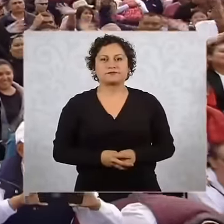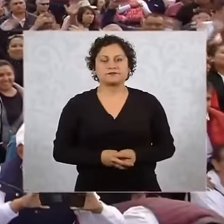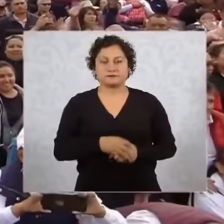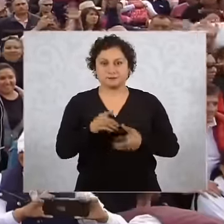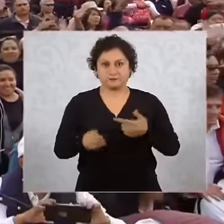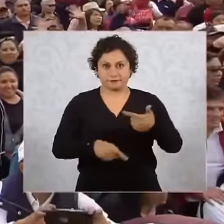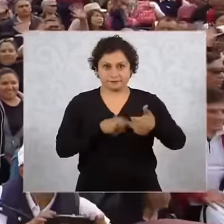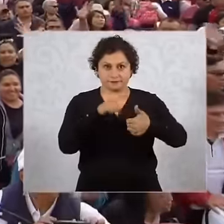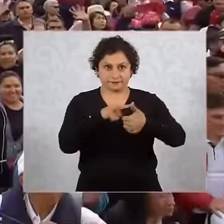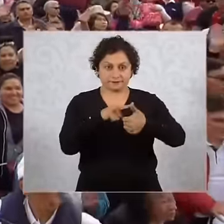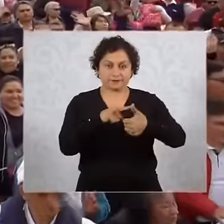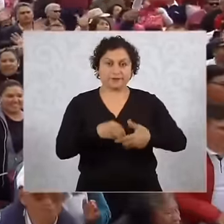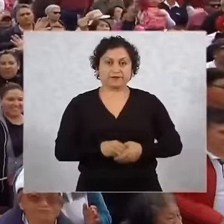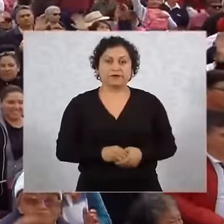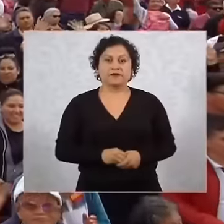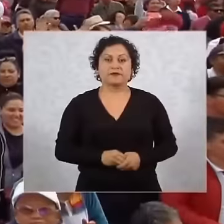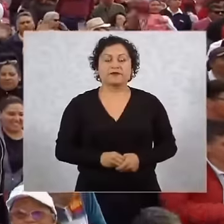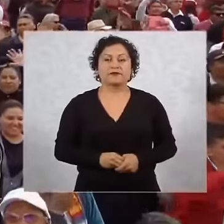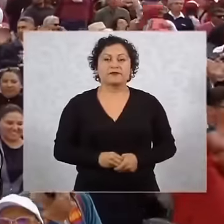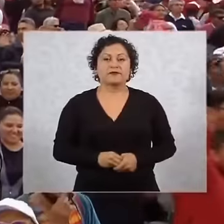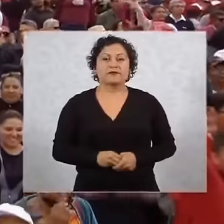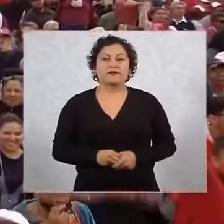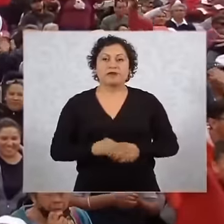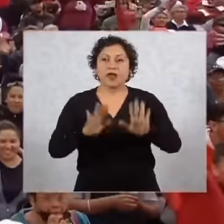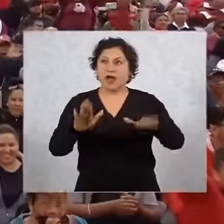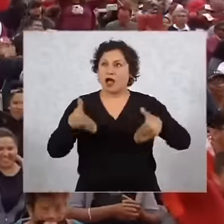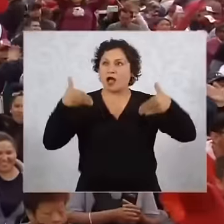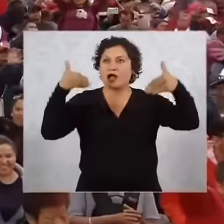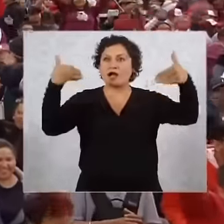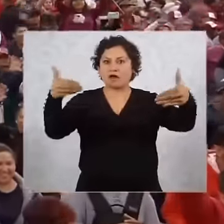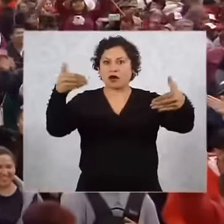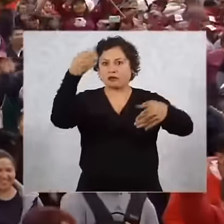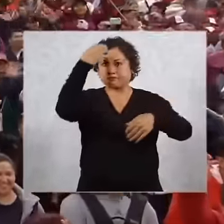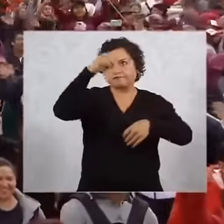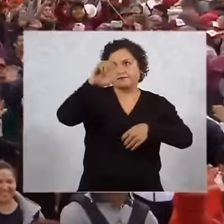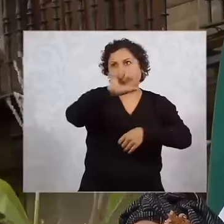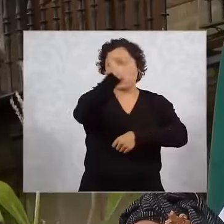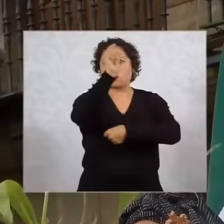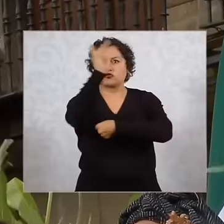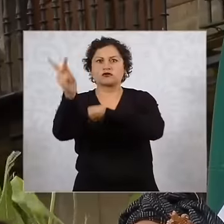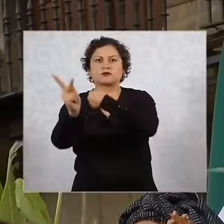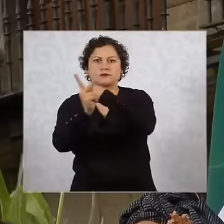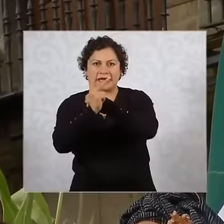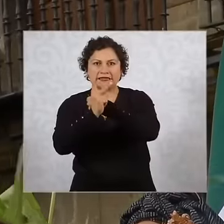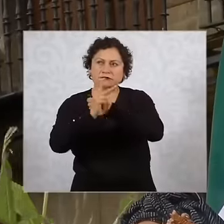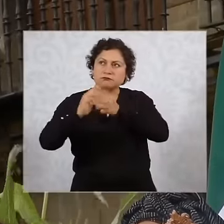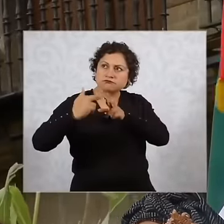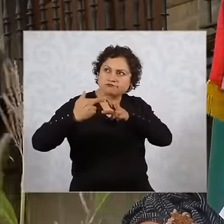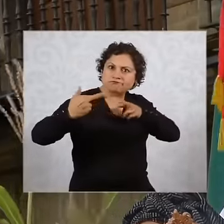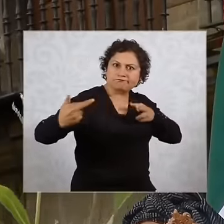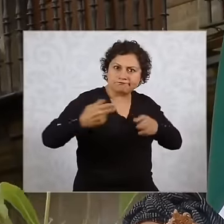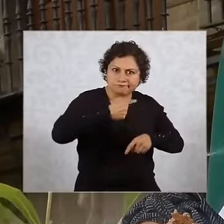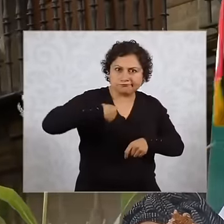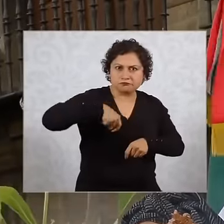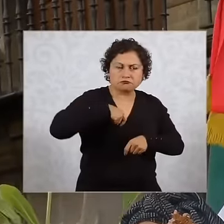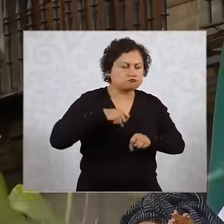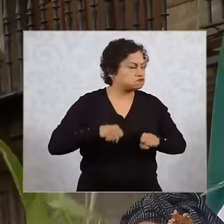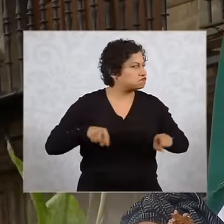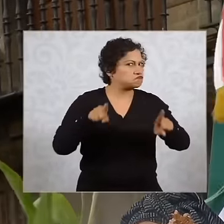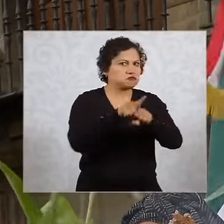Seis. La política exterior seguirá los principios constitucionales de la